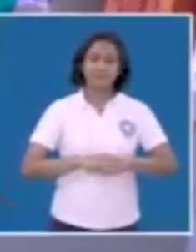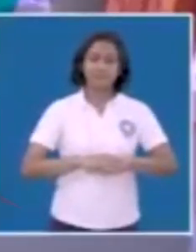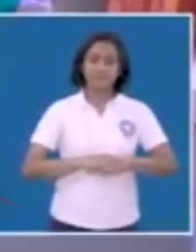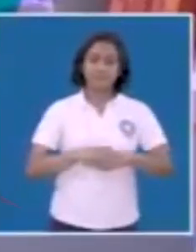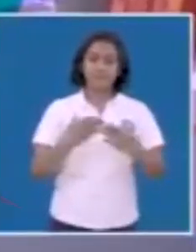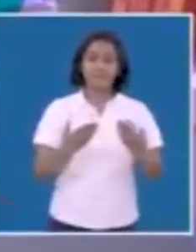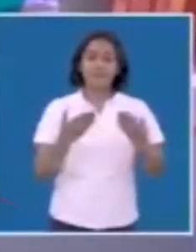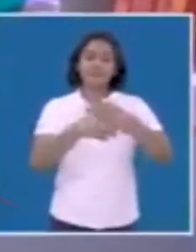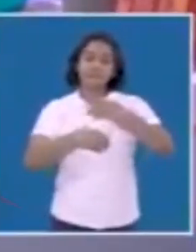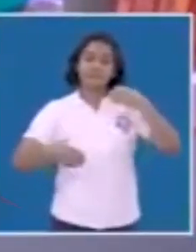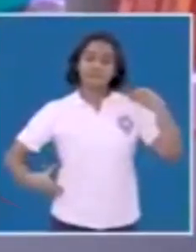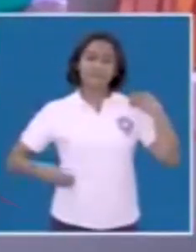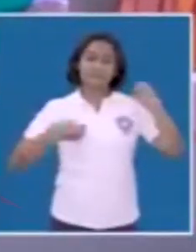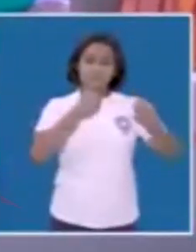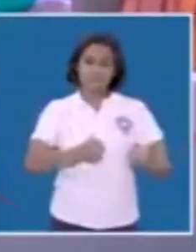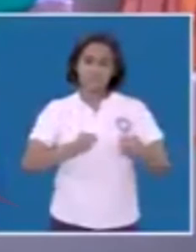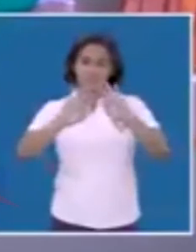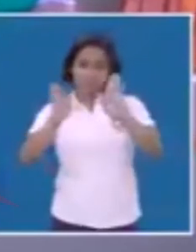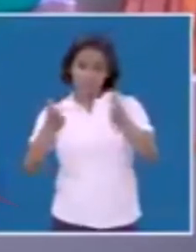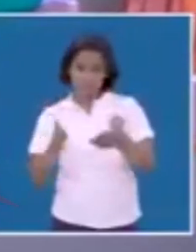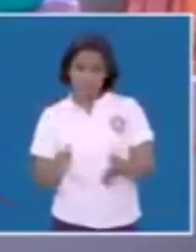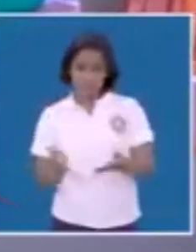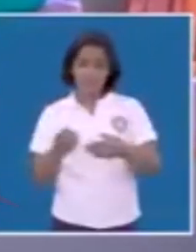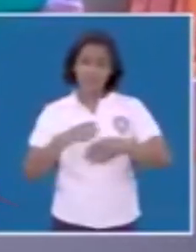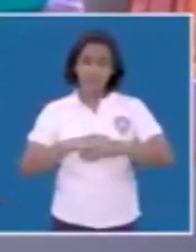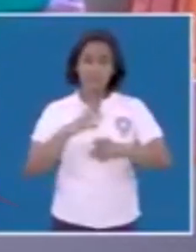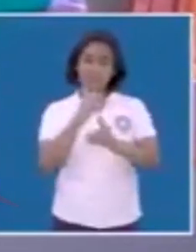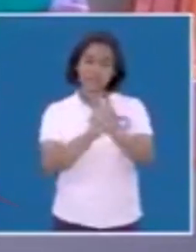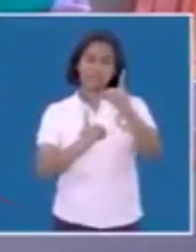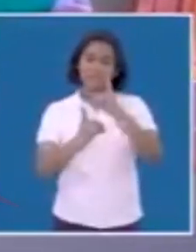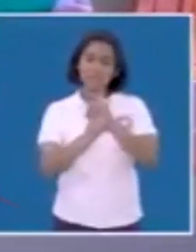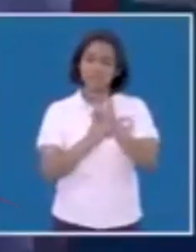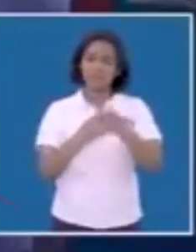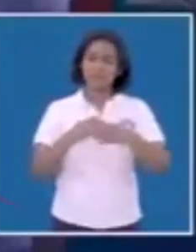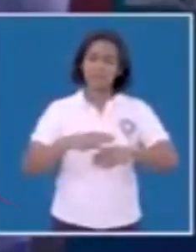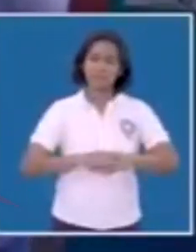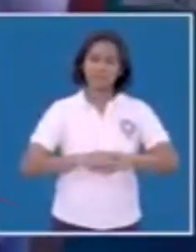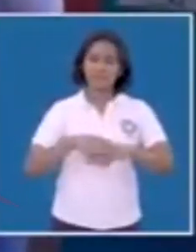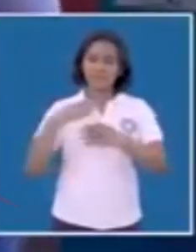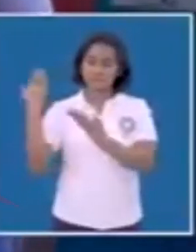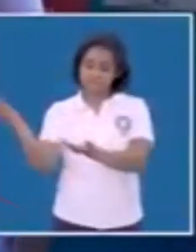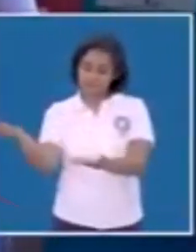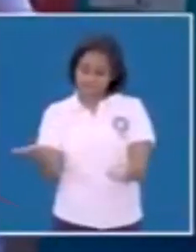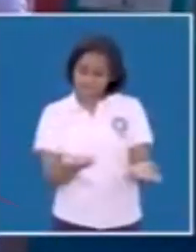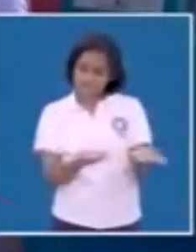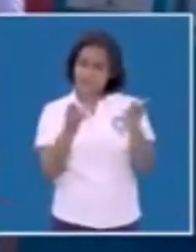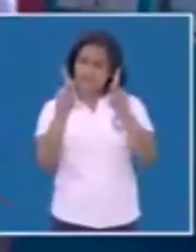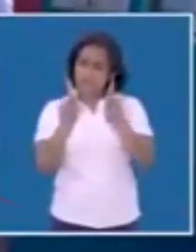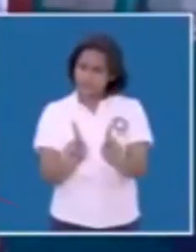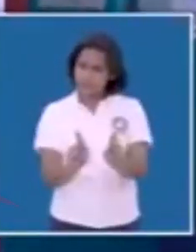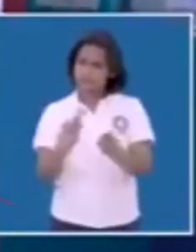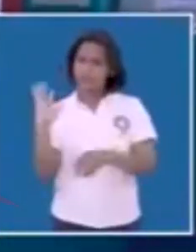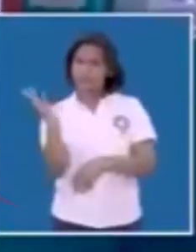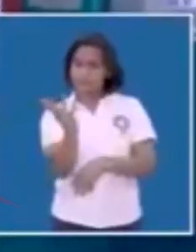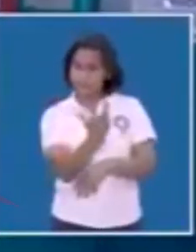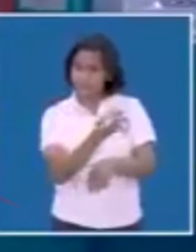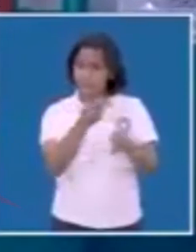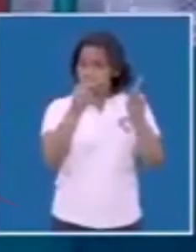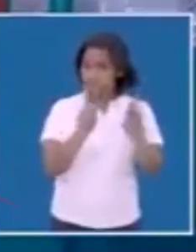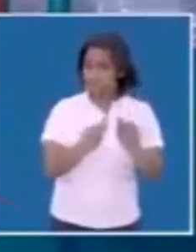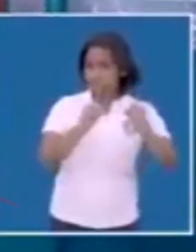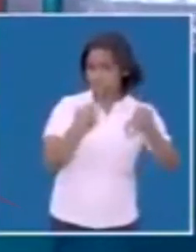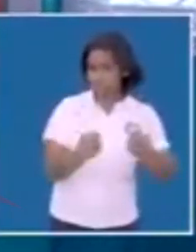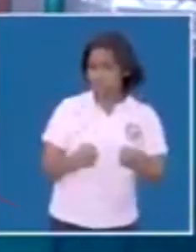de los centros de votación como manuales de capacitación cuadernos de ejercicios brazaletes y paquetes de protección a la